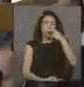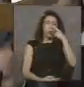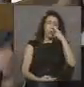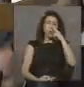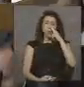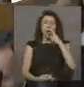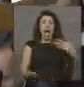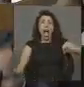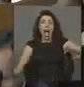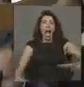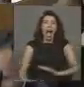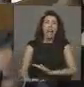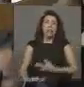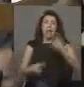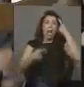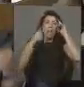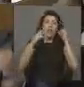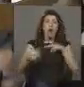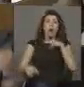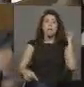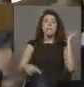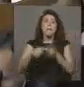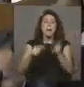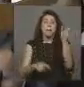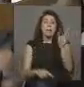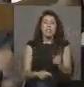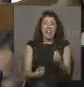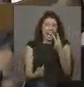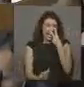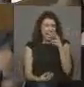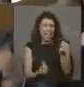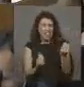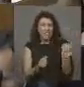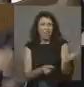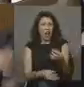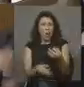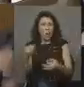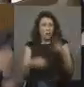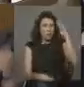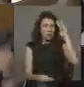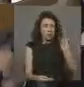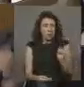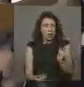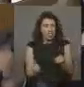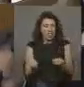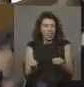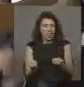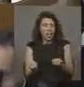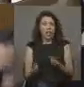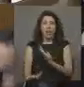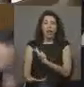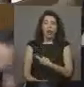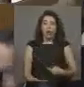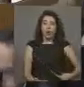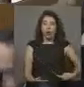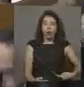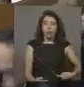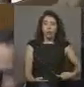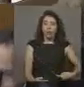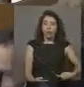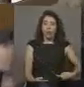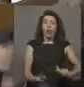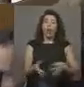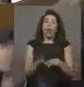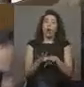atropella, lesiona o mata a una persona. ¿Qué tiene que ver con la justicia militar? Y como el gobierno se